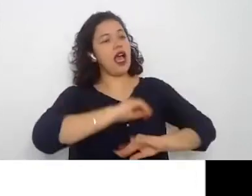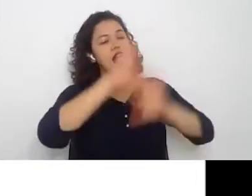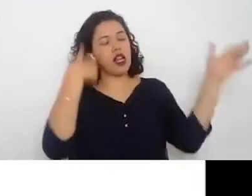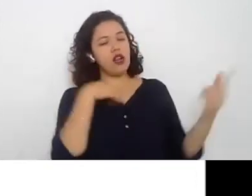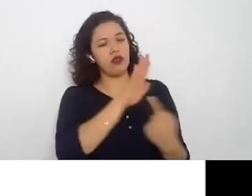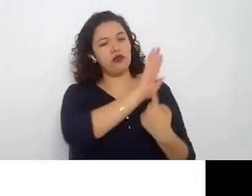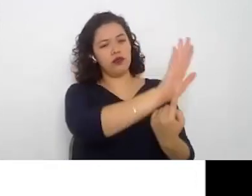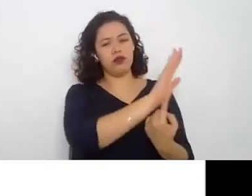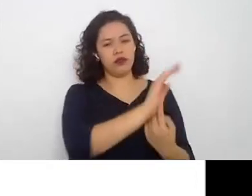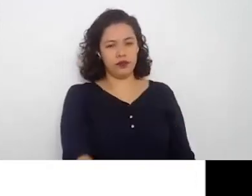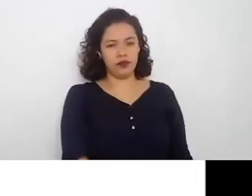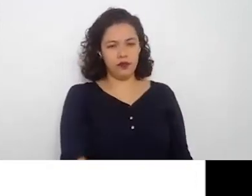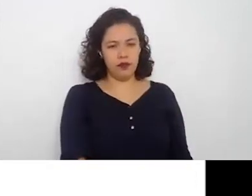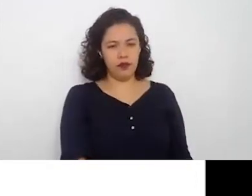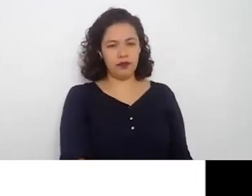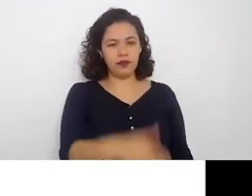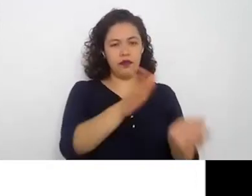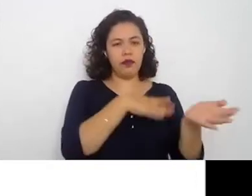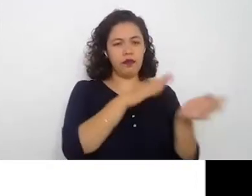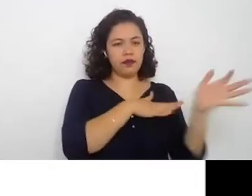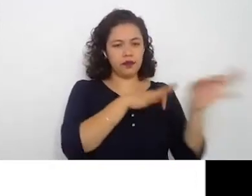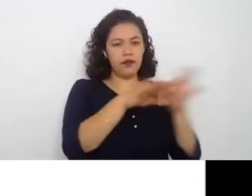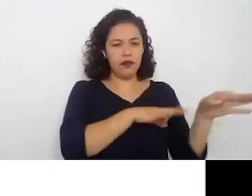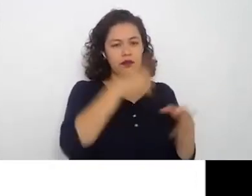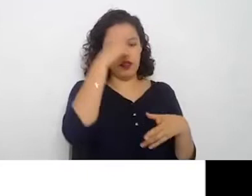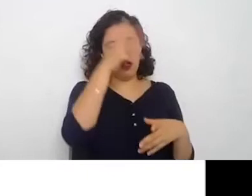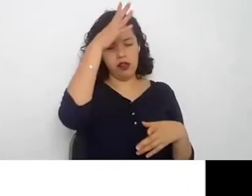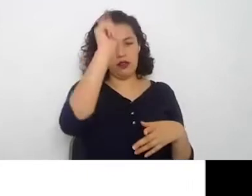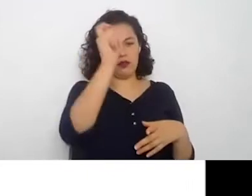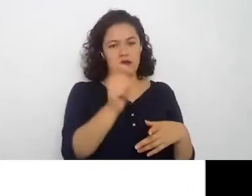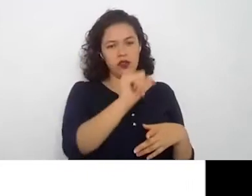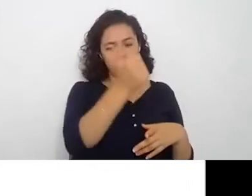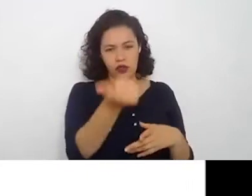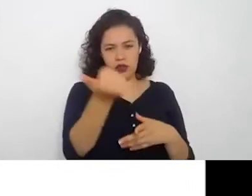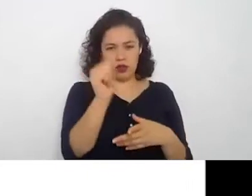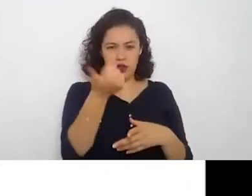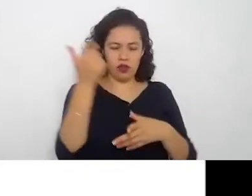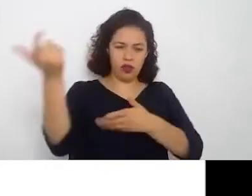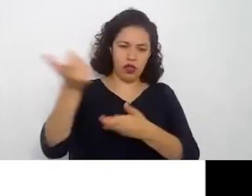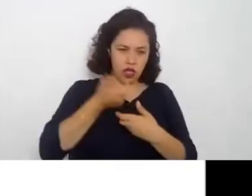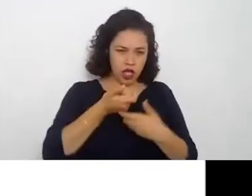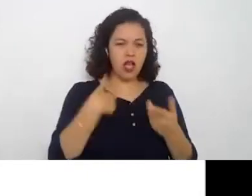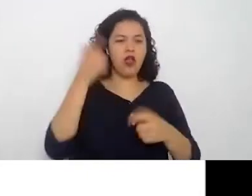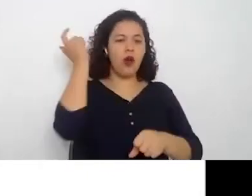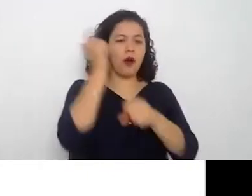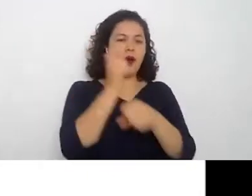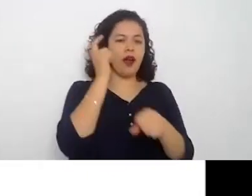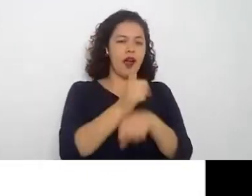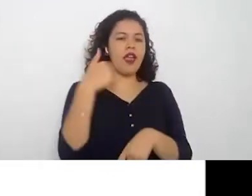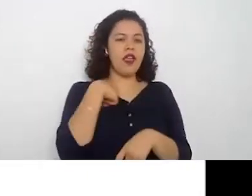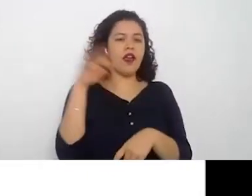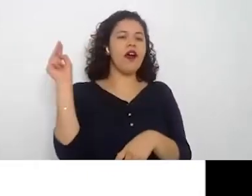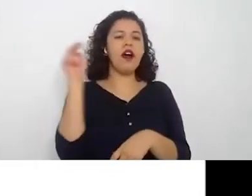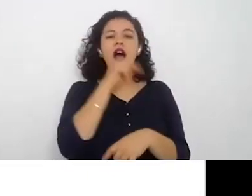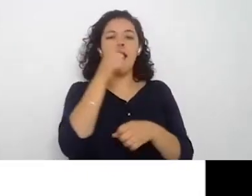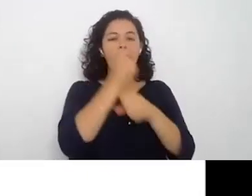declaración anual con un papel de trabajo desglosando los conceptos de otros ingresos, identificando perfectamente la fuente